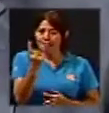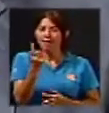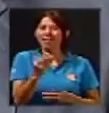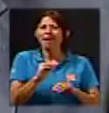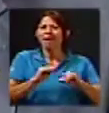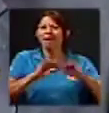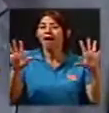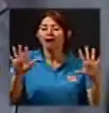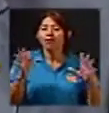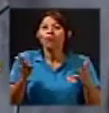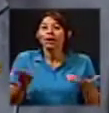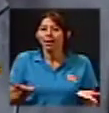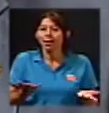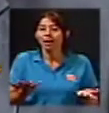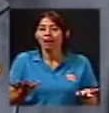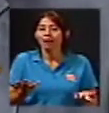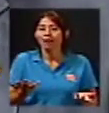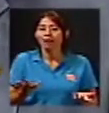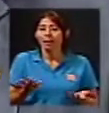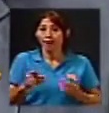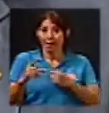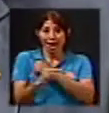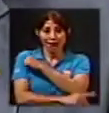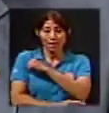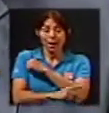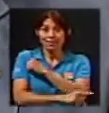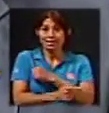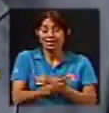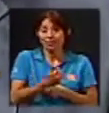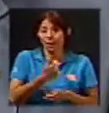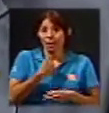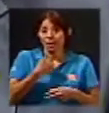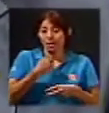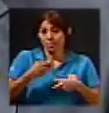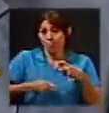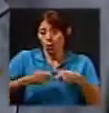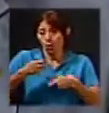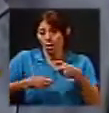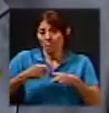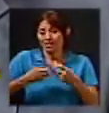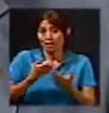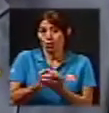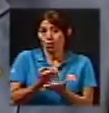es que el país va a tener problemas económicos,